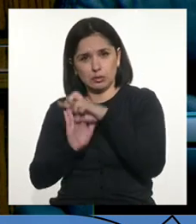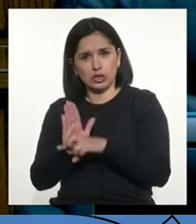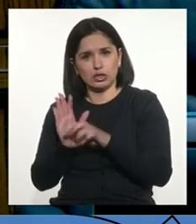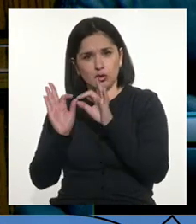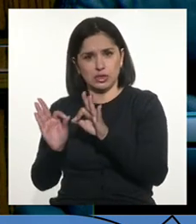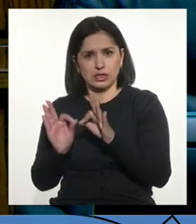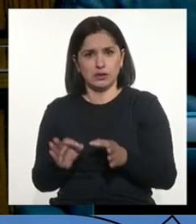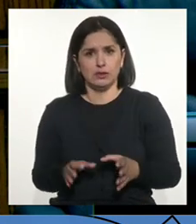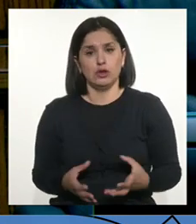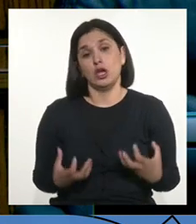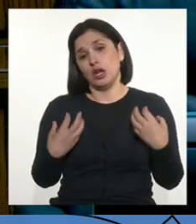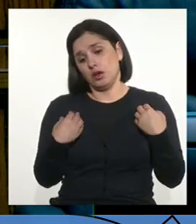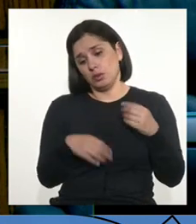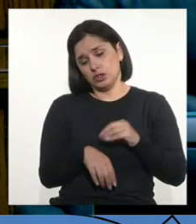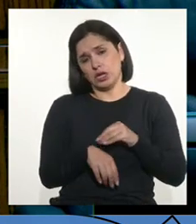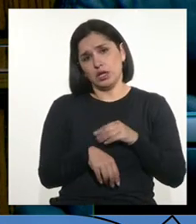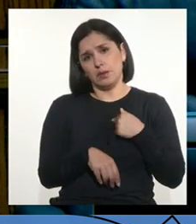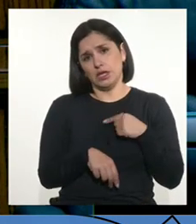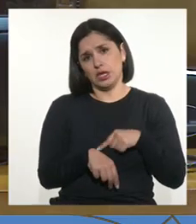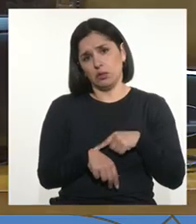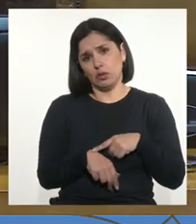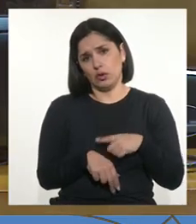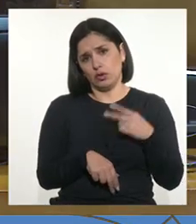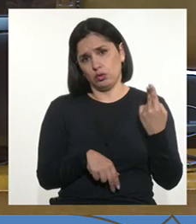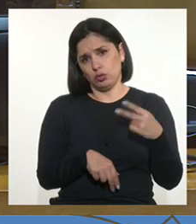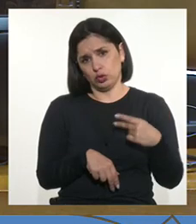cargo mi tiempo en todo caso se siente